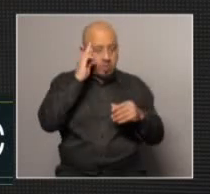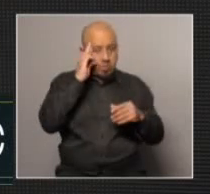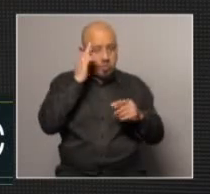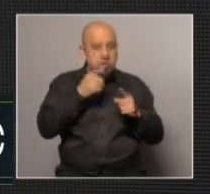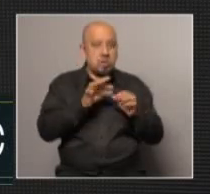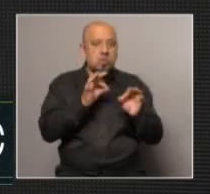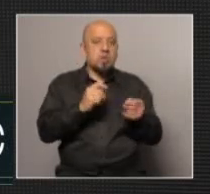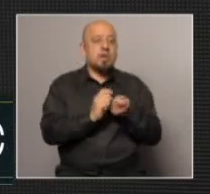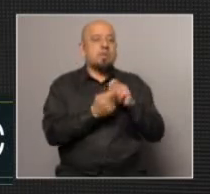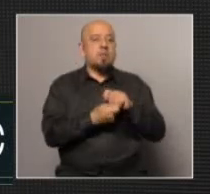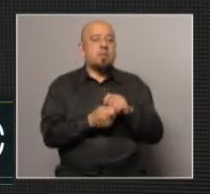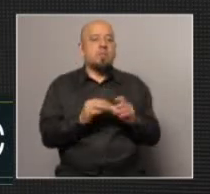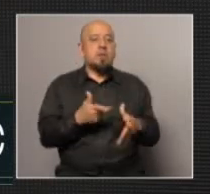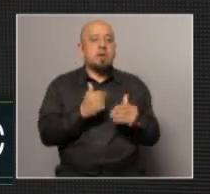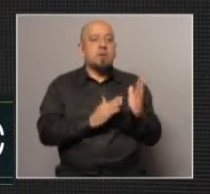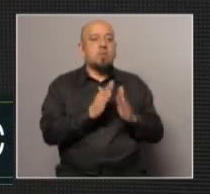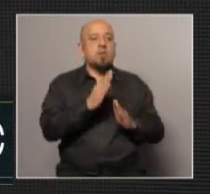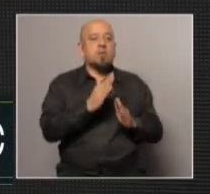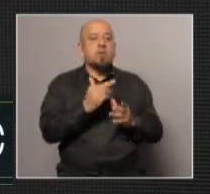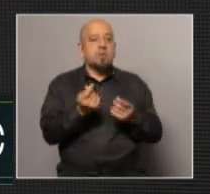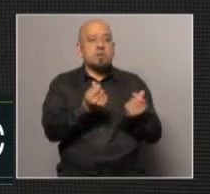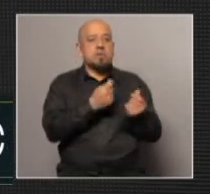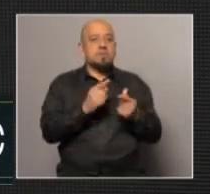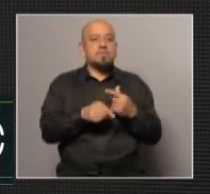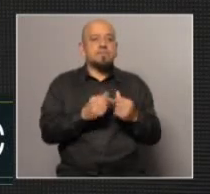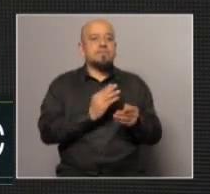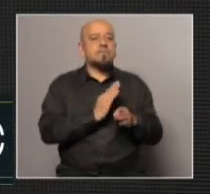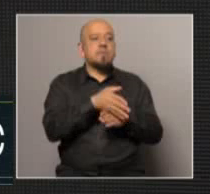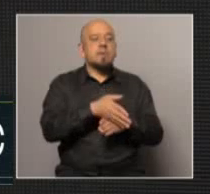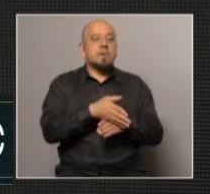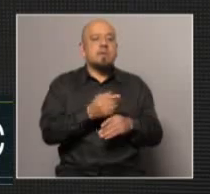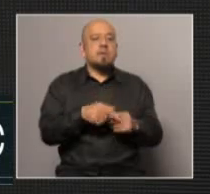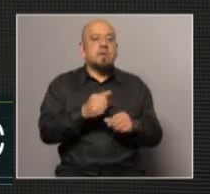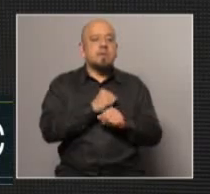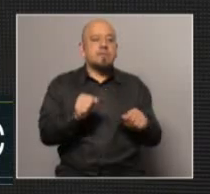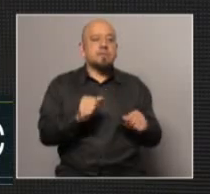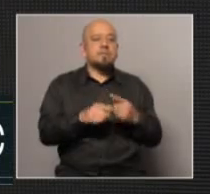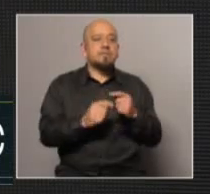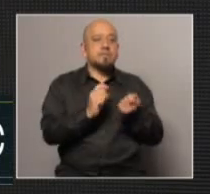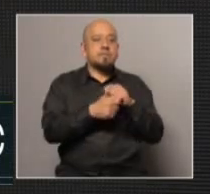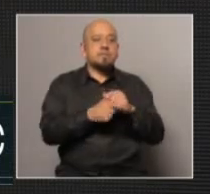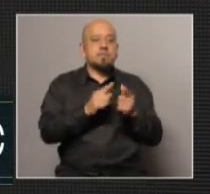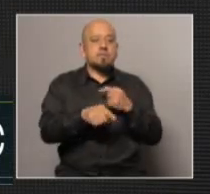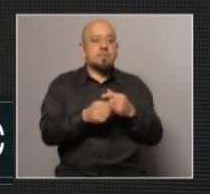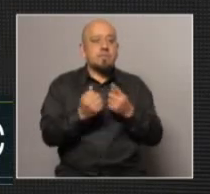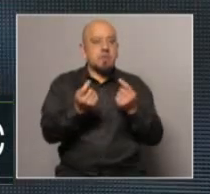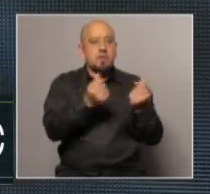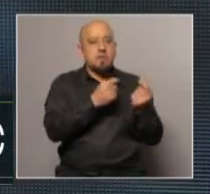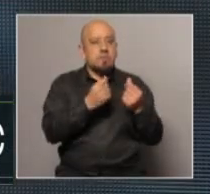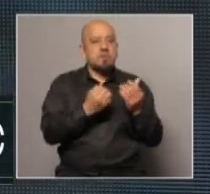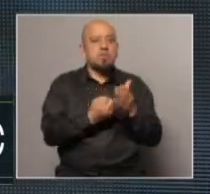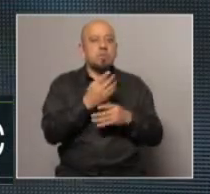la cambiamos para el aumento de precio, ¿no? La introducción de una variante nueva puede modificar eso, porque empezás con un precio nuevo también, ¿no?